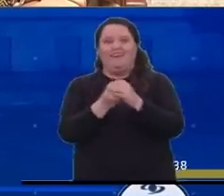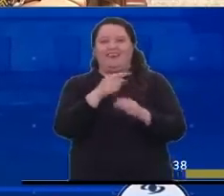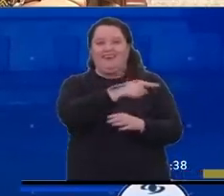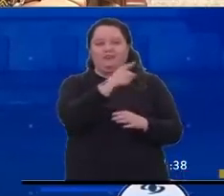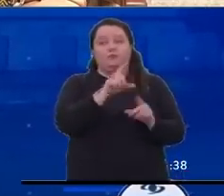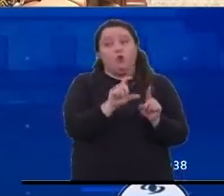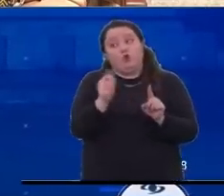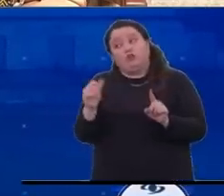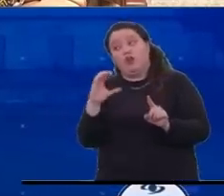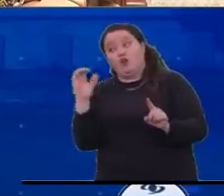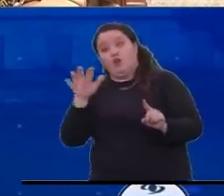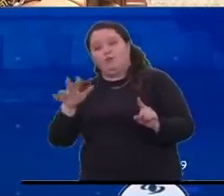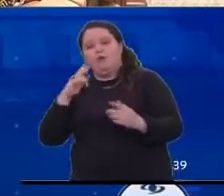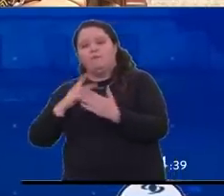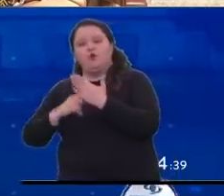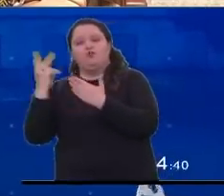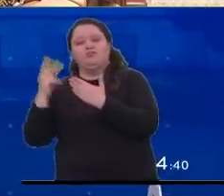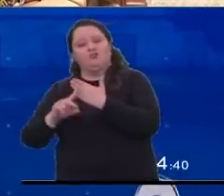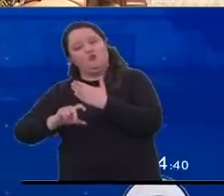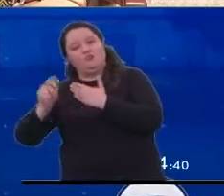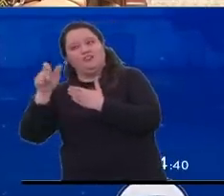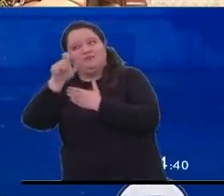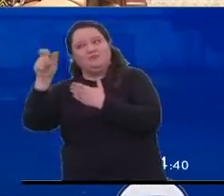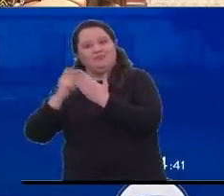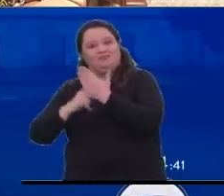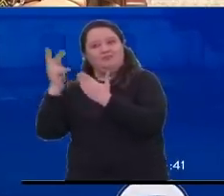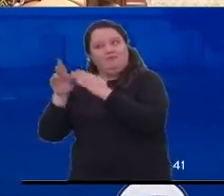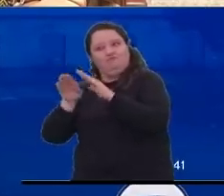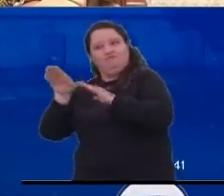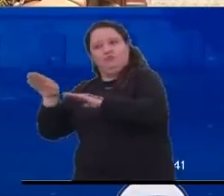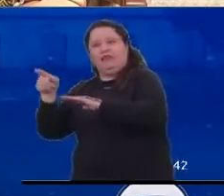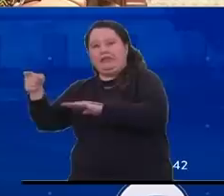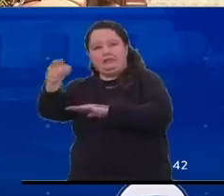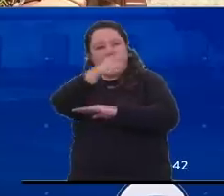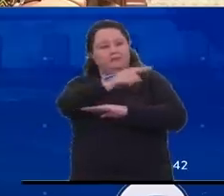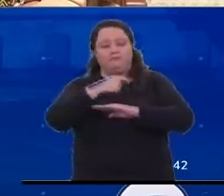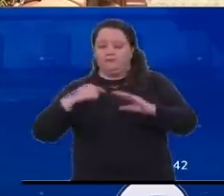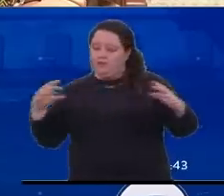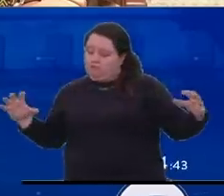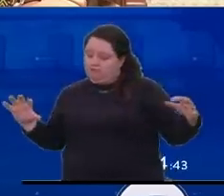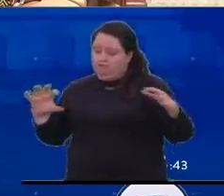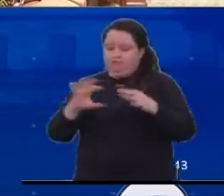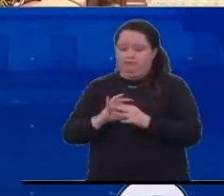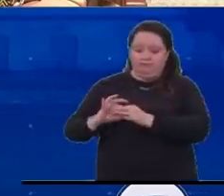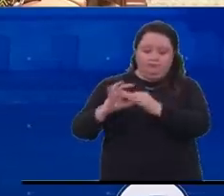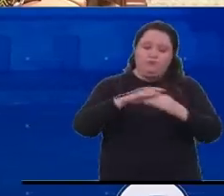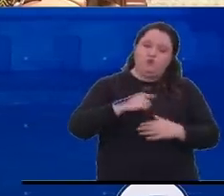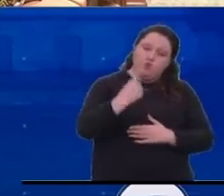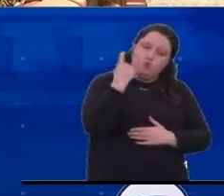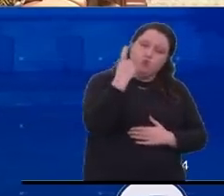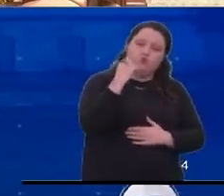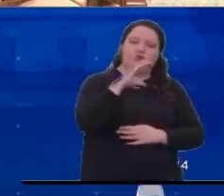Colombia que votó por un proyecto distinto. ¿Cómo se puede unir en una sola visión al país?